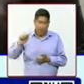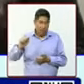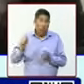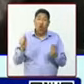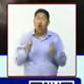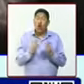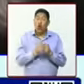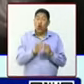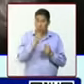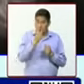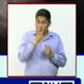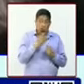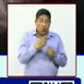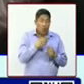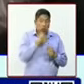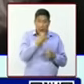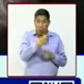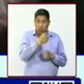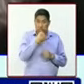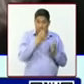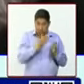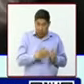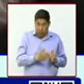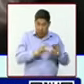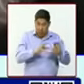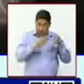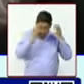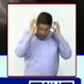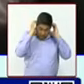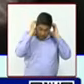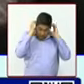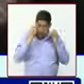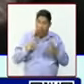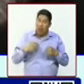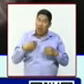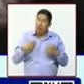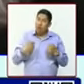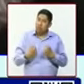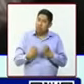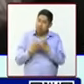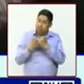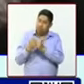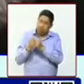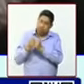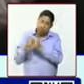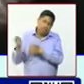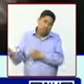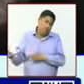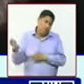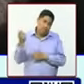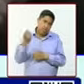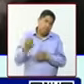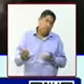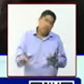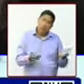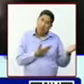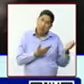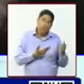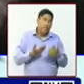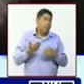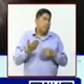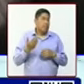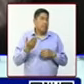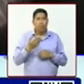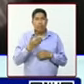radio hemos gestionado para que lo saquen desde ahí hasta Caranavi. En Caranavi no querían recibirlo por la situación